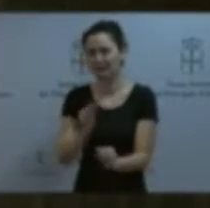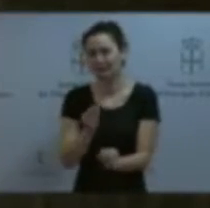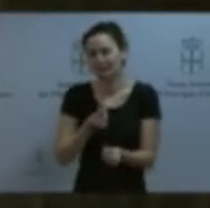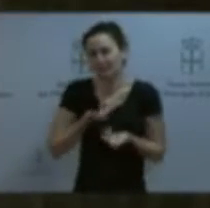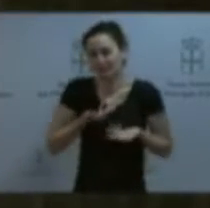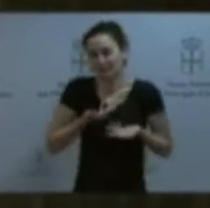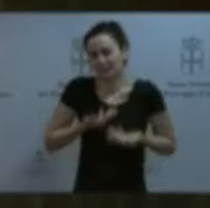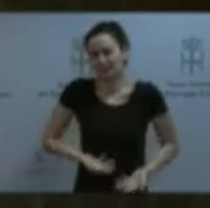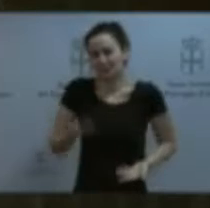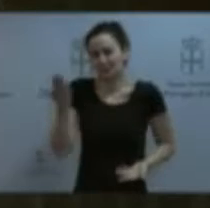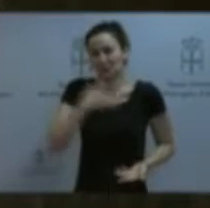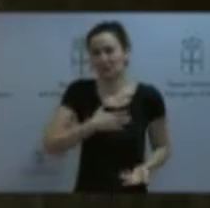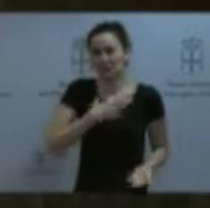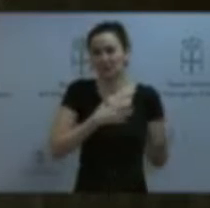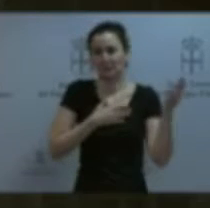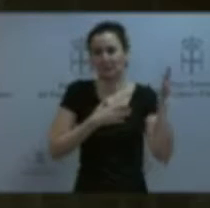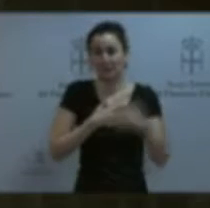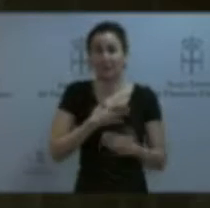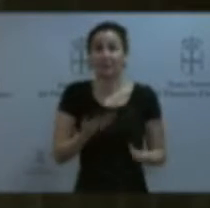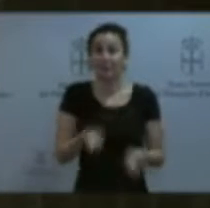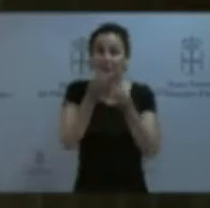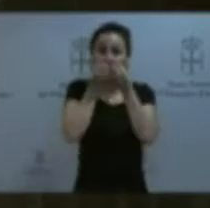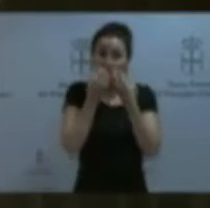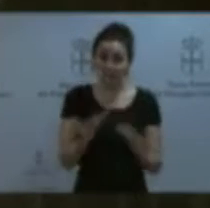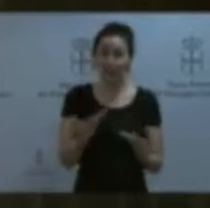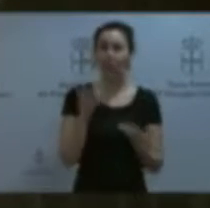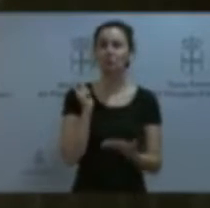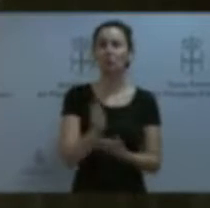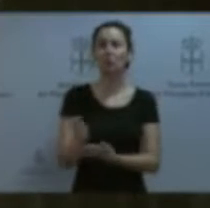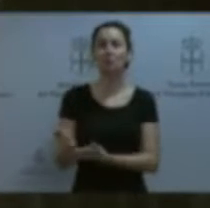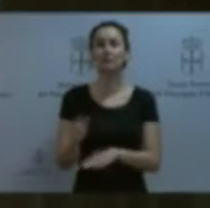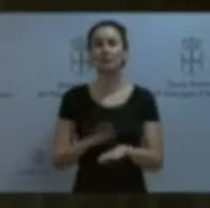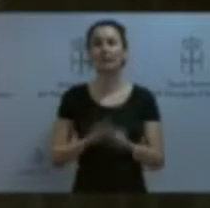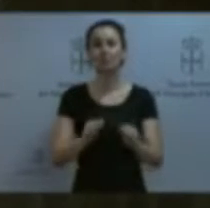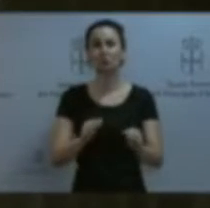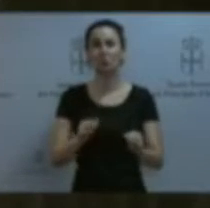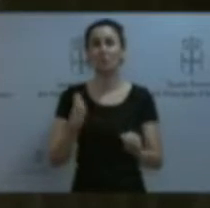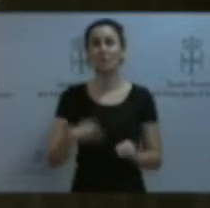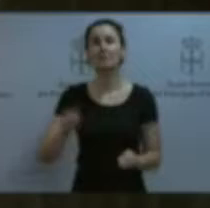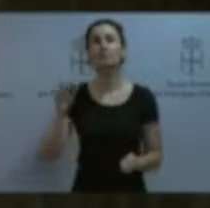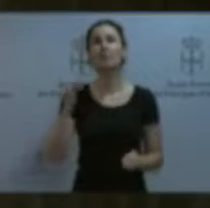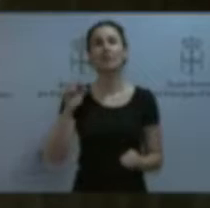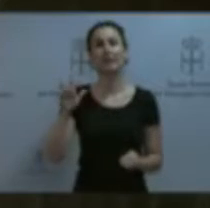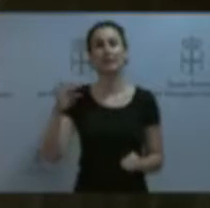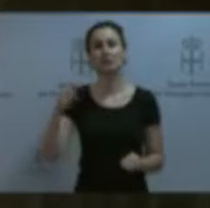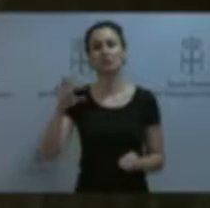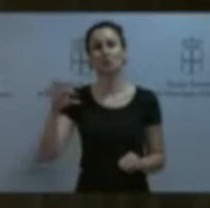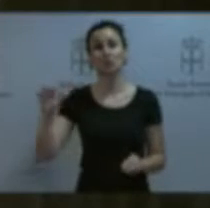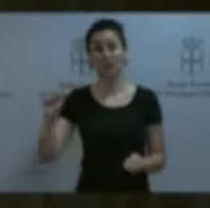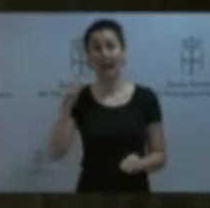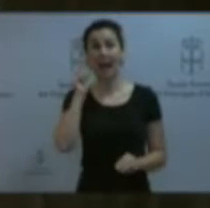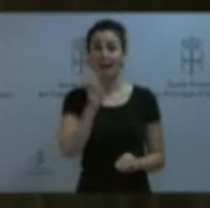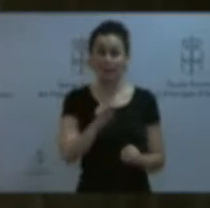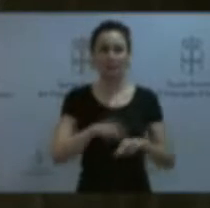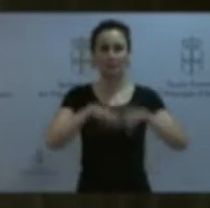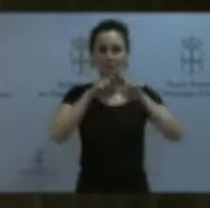responder. ¿Considera adecuadas las actuaciones de la cuota en relación al complejo residencial de Felechosa? ¿Y cuáles fueron los motivos por los que se avaló la revisión parcial del